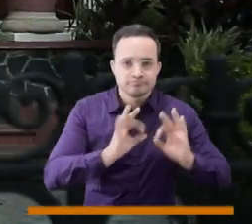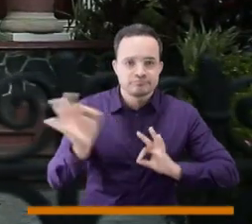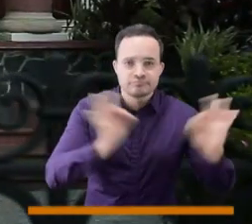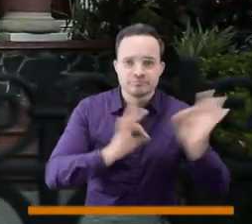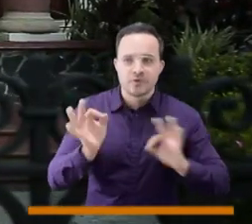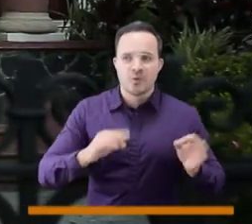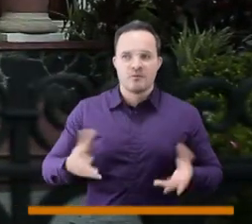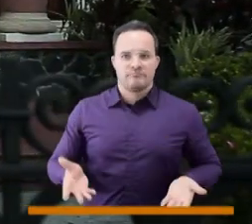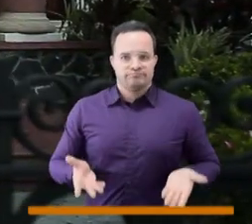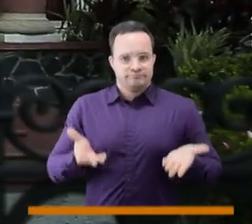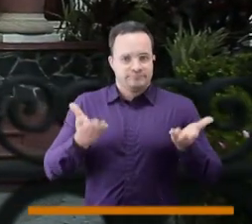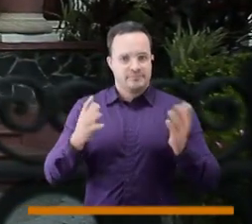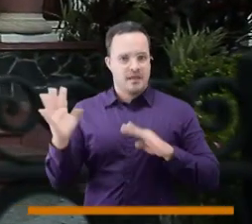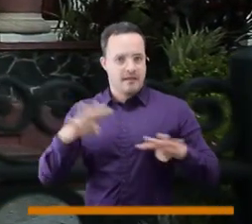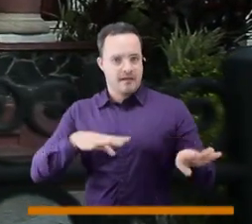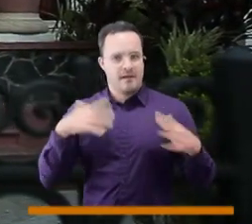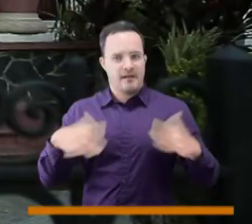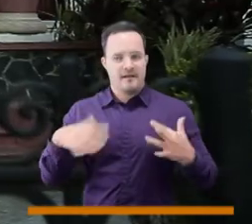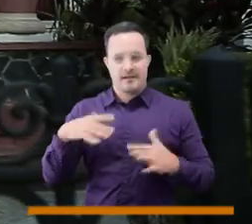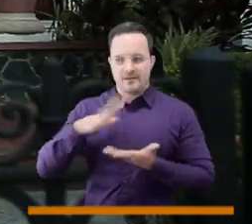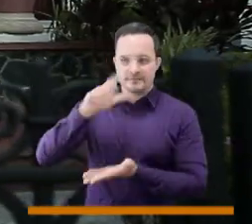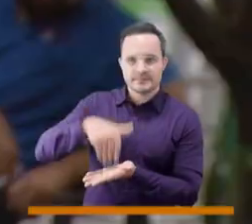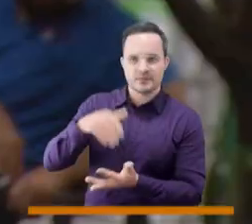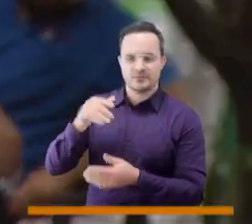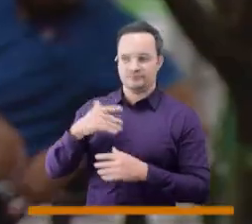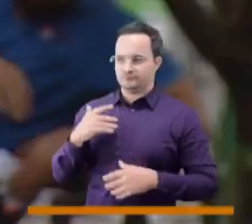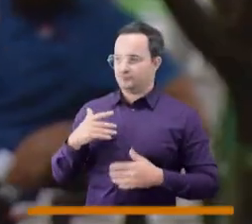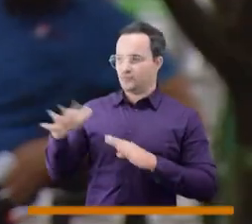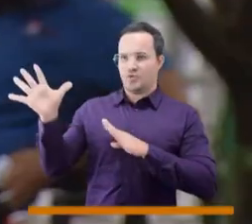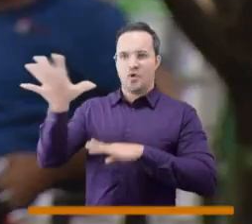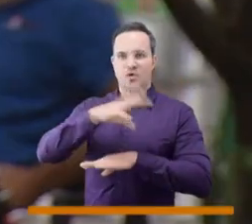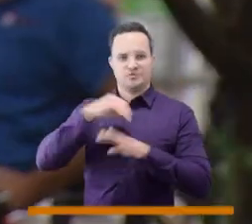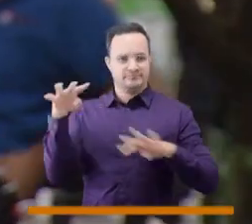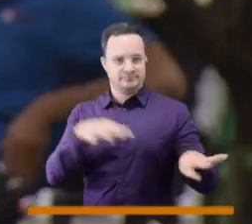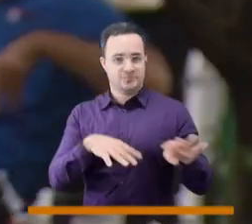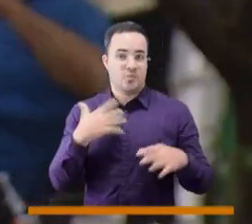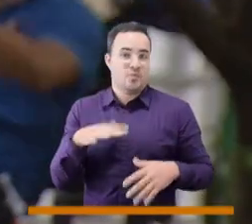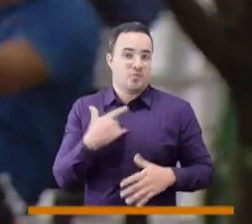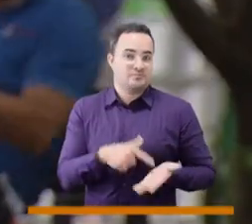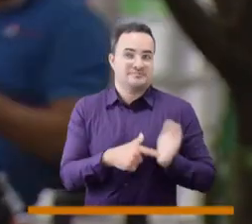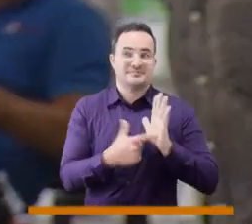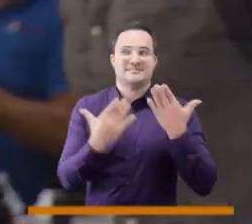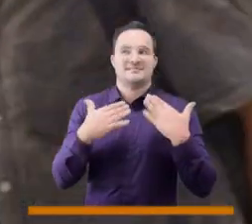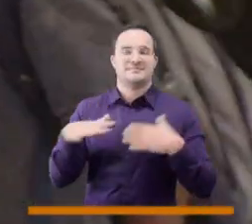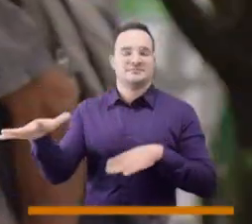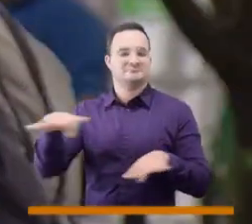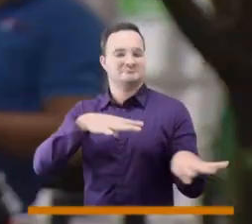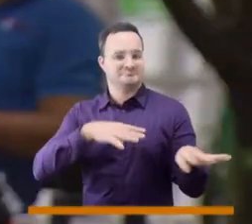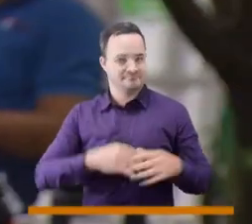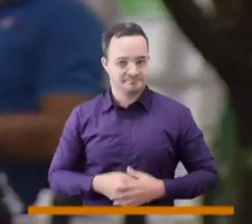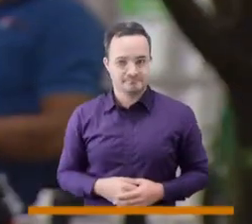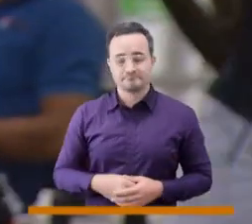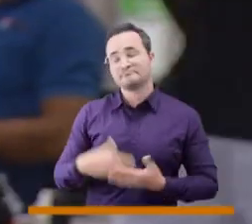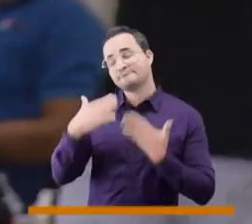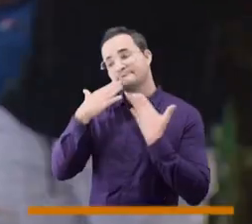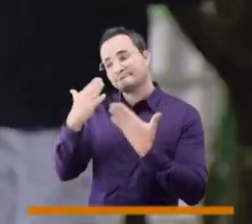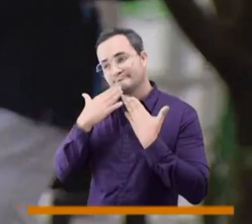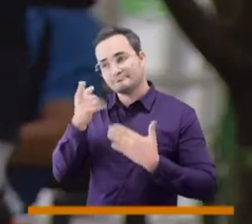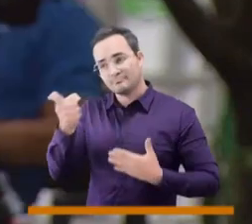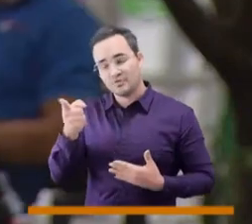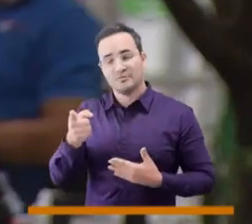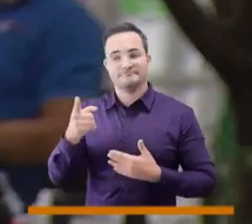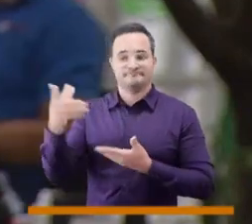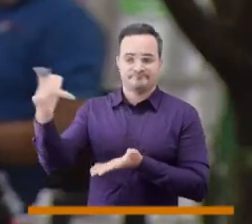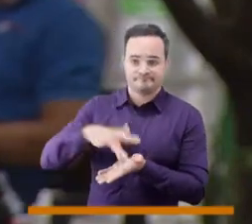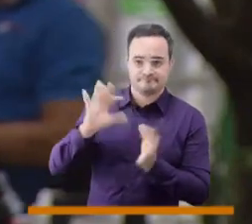sino también de ciudad. Muy bien, pues muchísimas gracias, Valentina, por acompañarnos. Concejal, no se nos muevan, ni